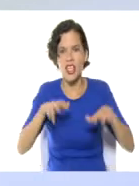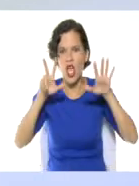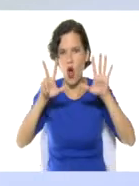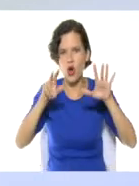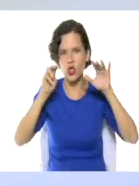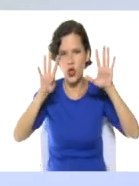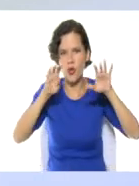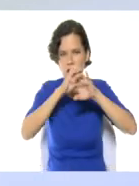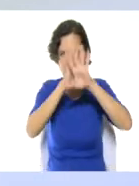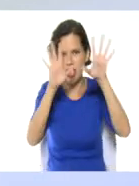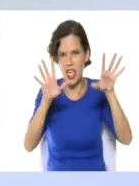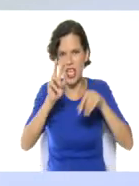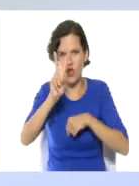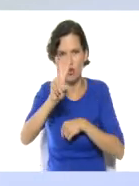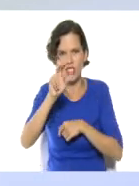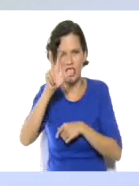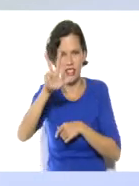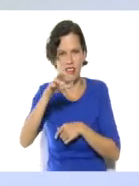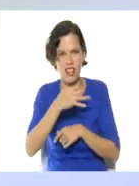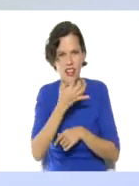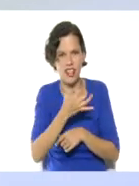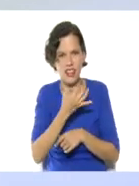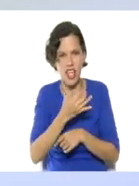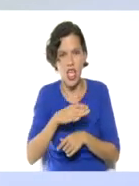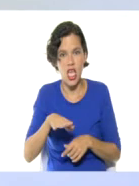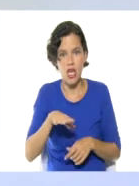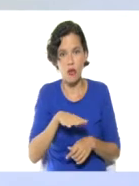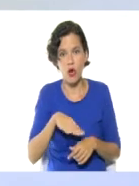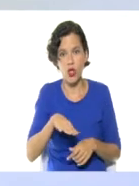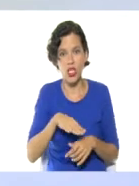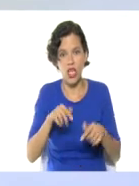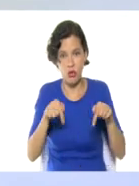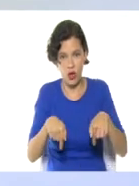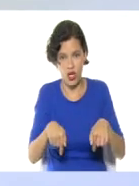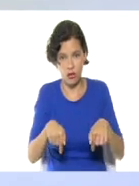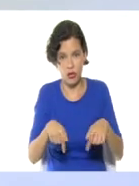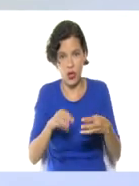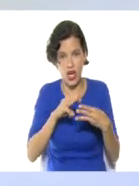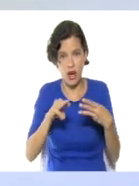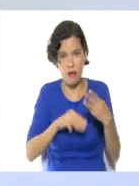8 a 9 de la mañana y de 2 a 3 de la tarde. ¿Por dónde? Por